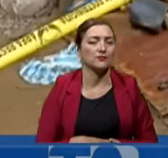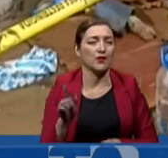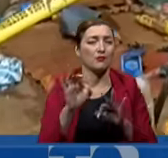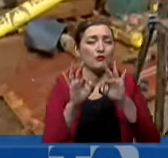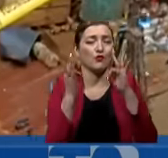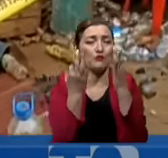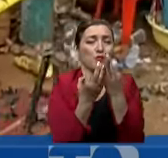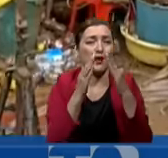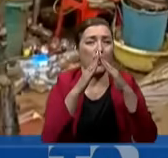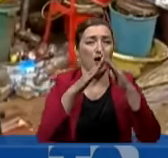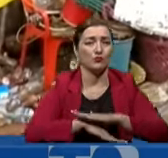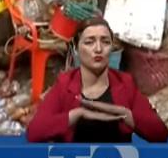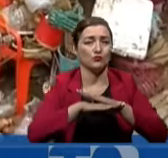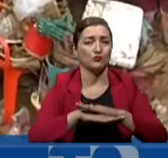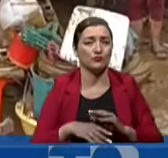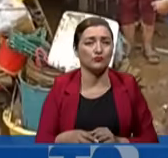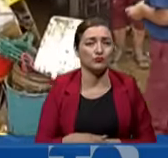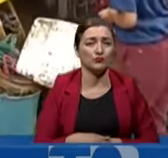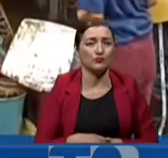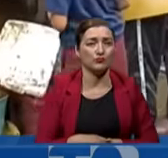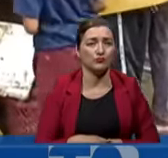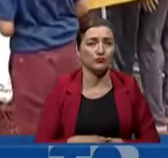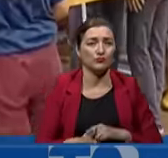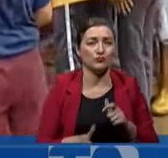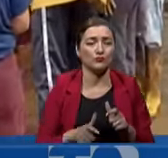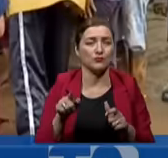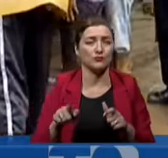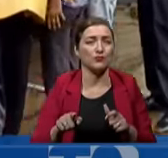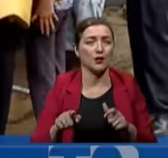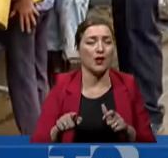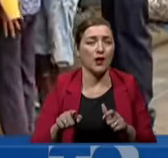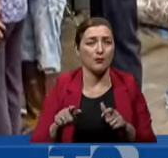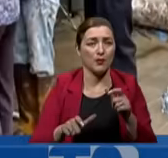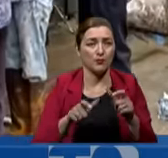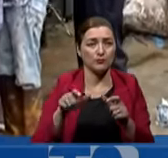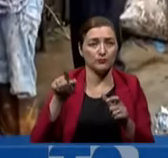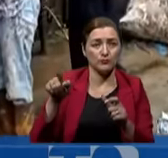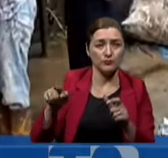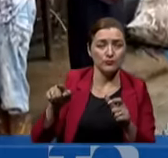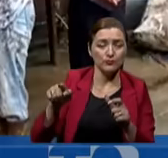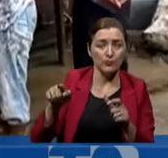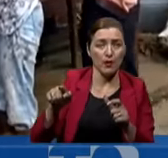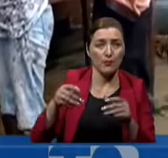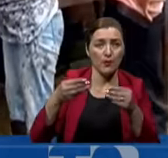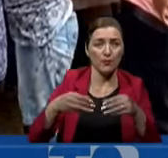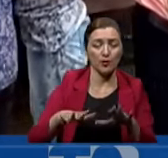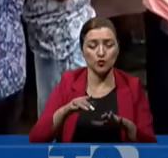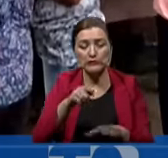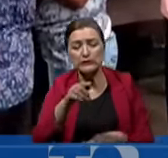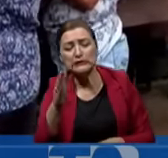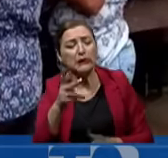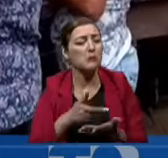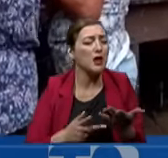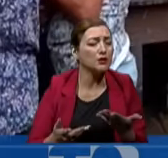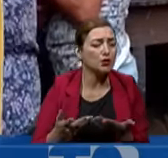sin su vivienda, vecinos y moradores que se encuentran aquí saludando con los señores que han perdido su